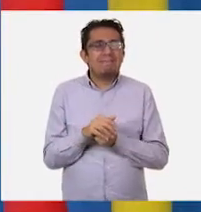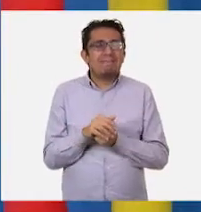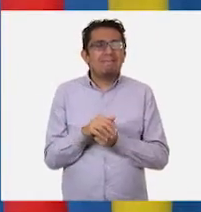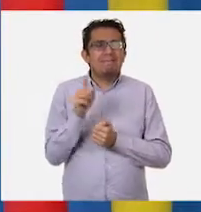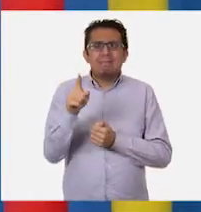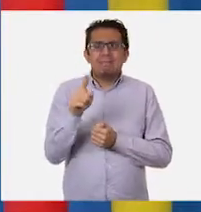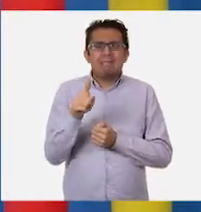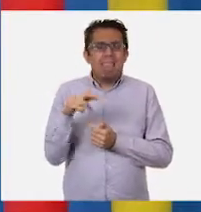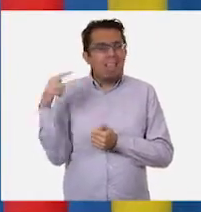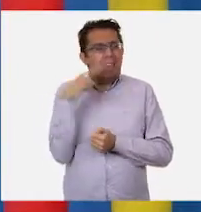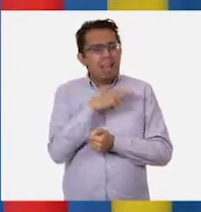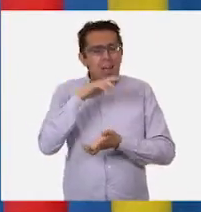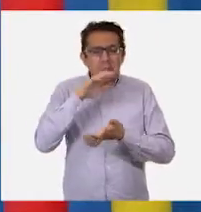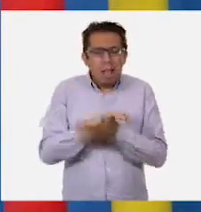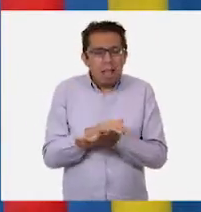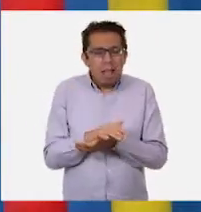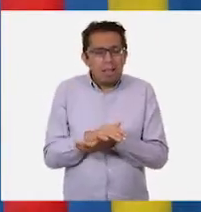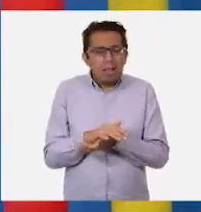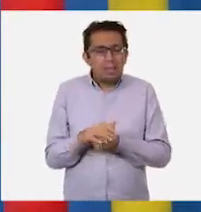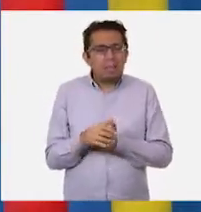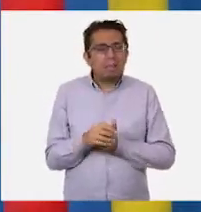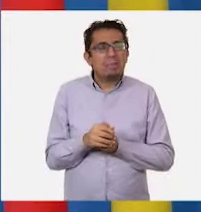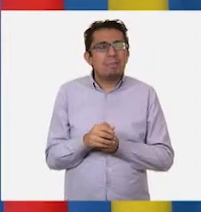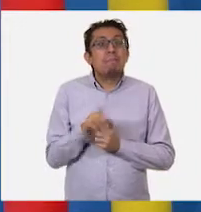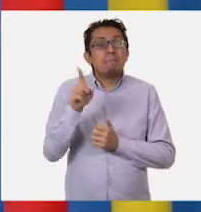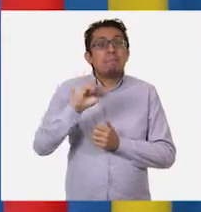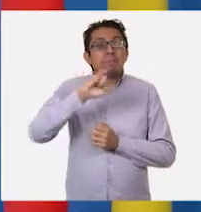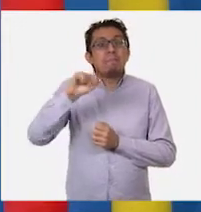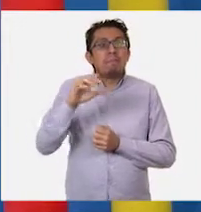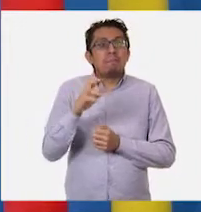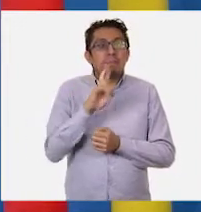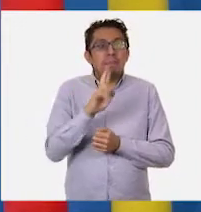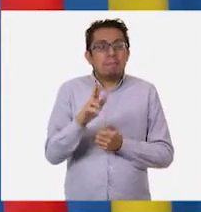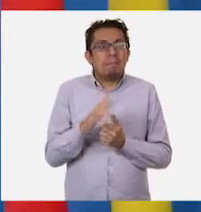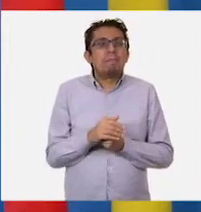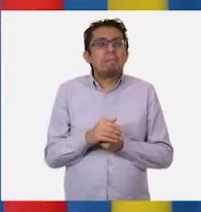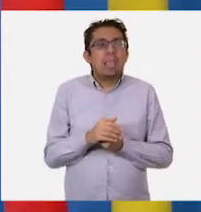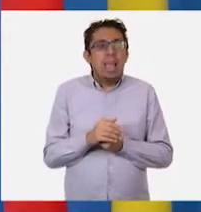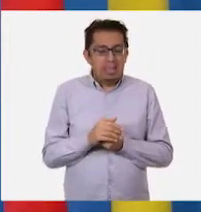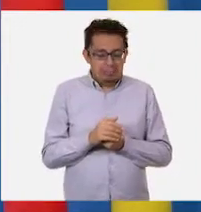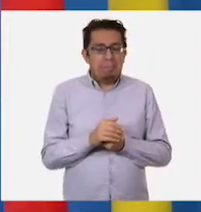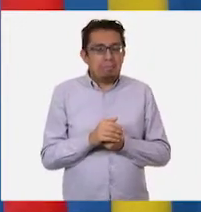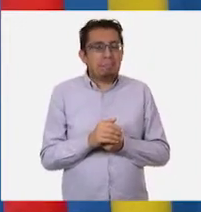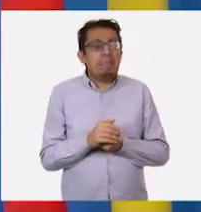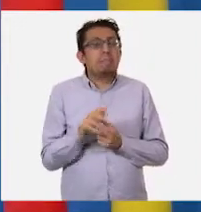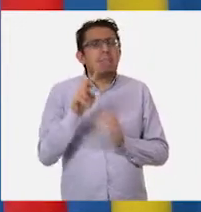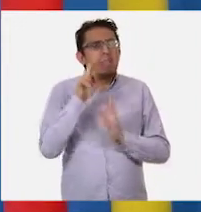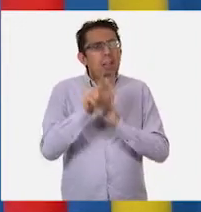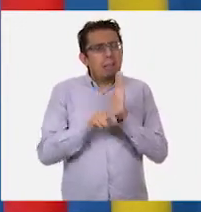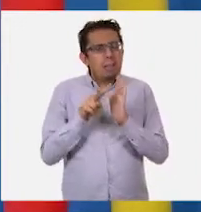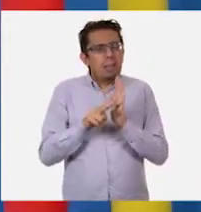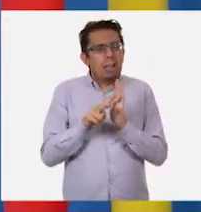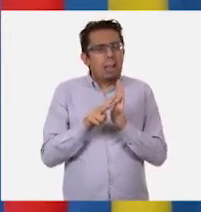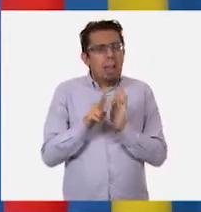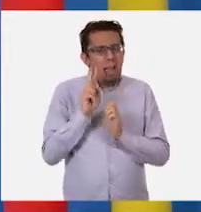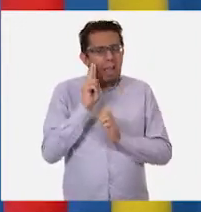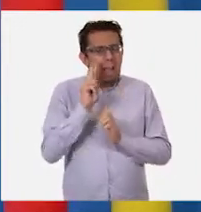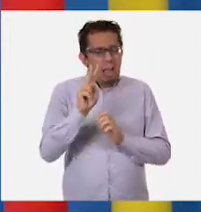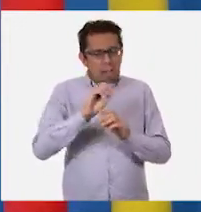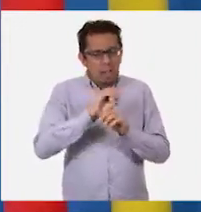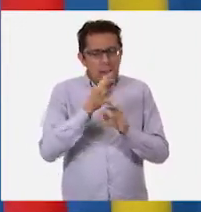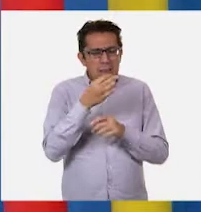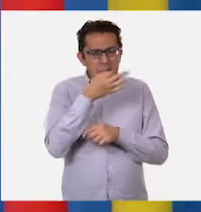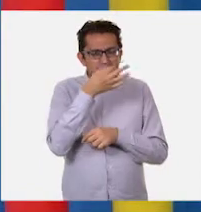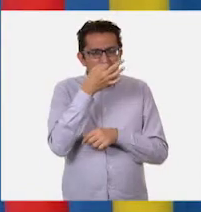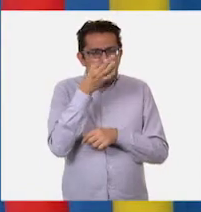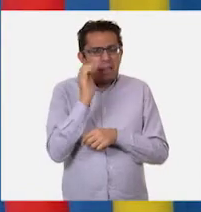¡Eres muy ágil! Juan Carlos, es tu turno de contestar. Perfecto, profesor. Bueno, en el video se observa claramente que la